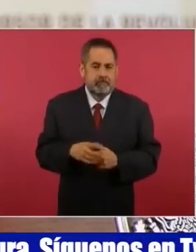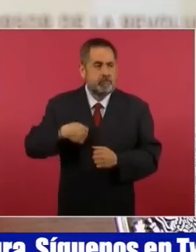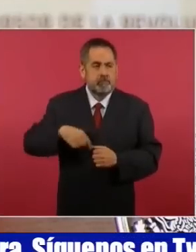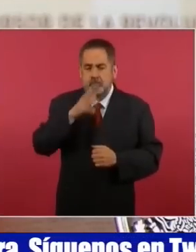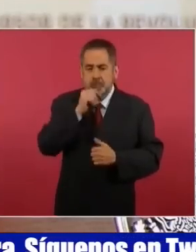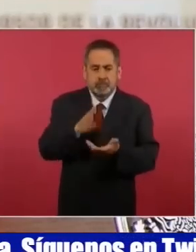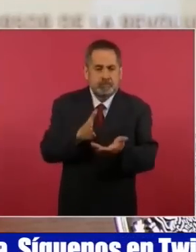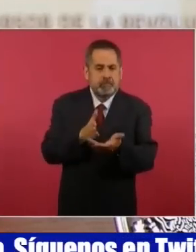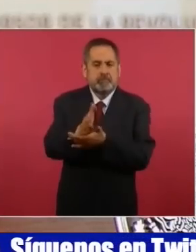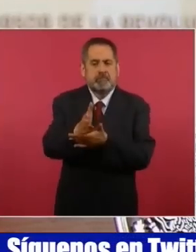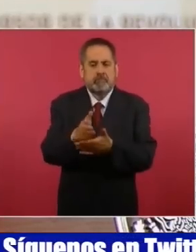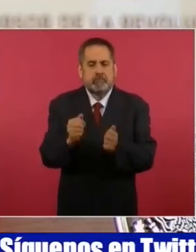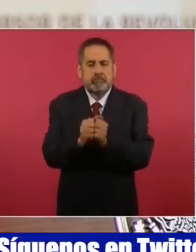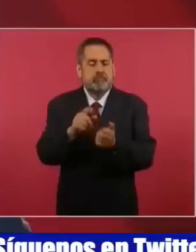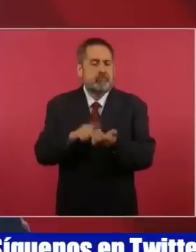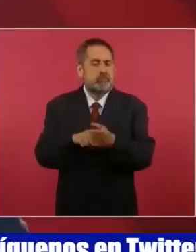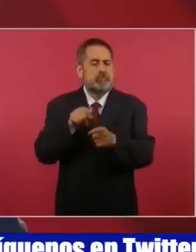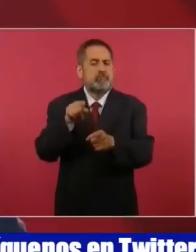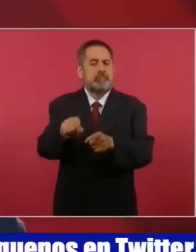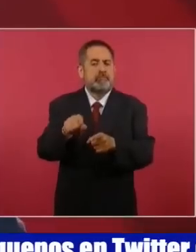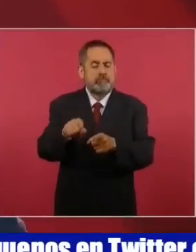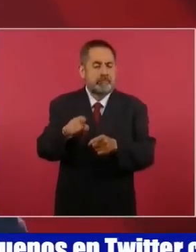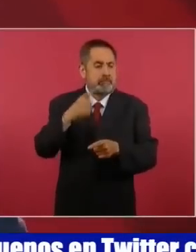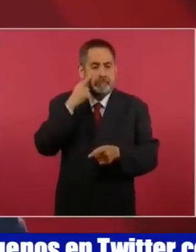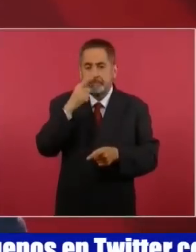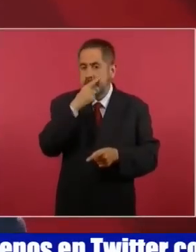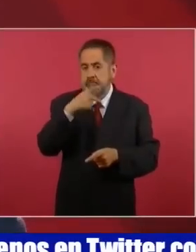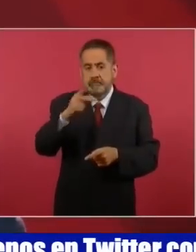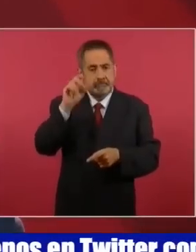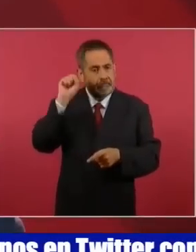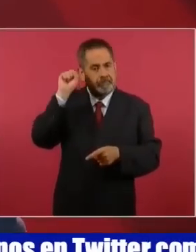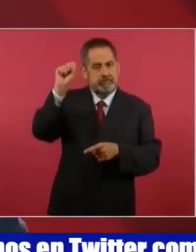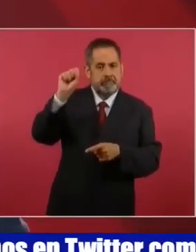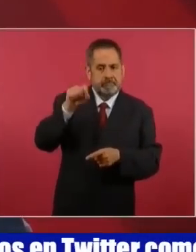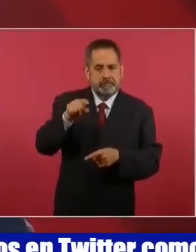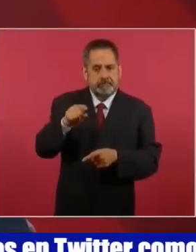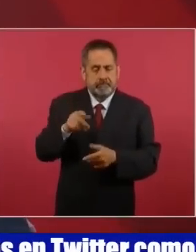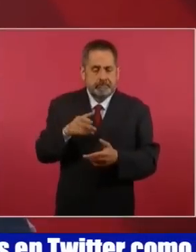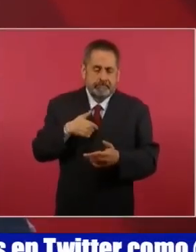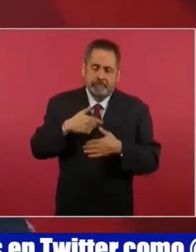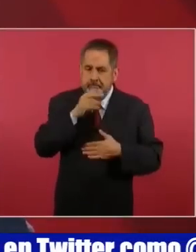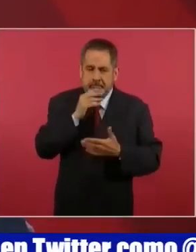nosotros meternos en lo que decidan en el sindicato.